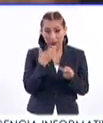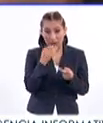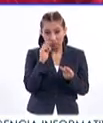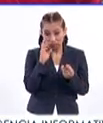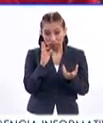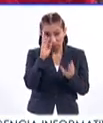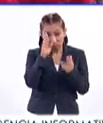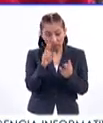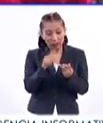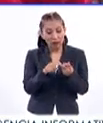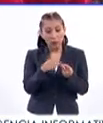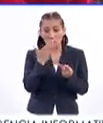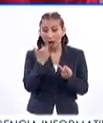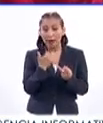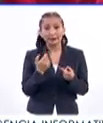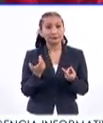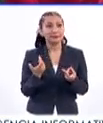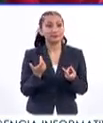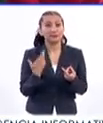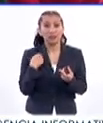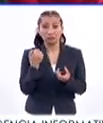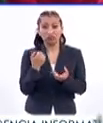digno, no tenemos